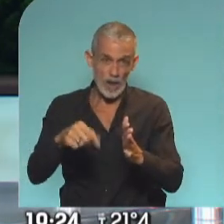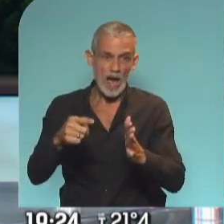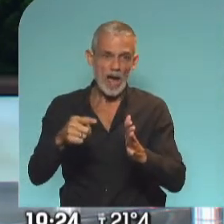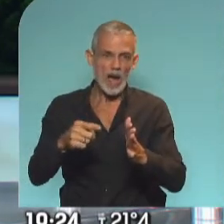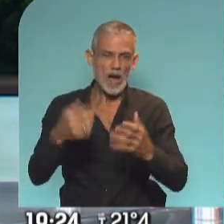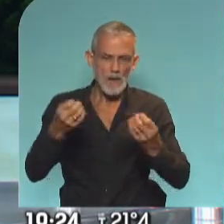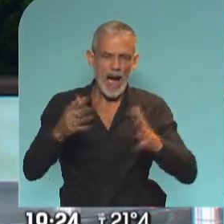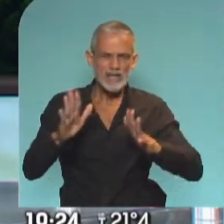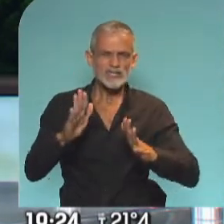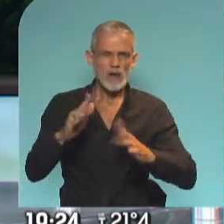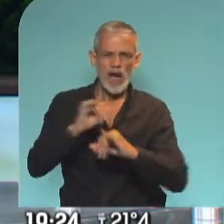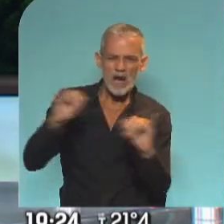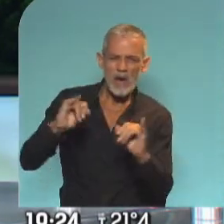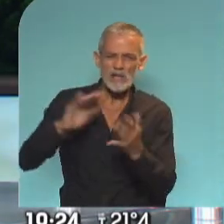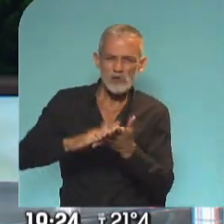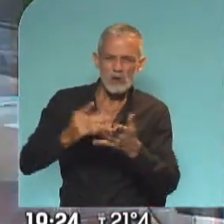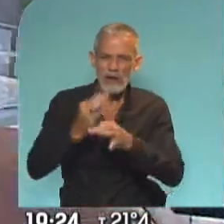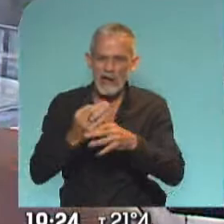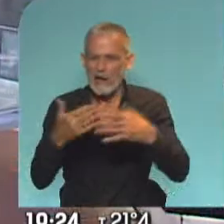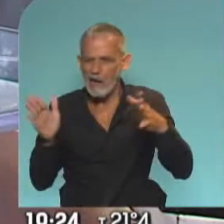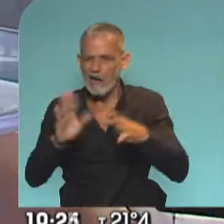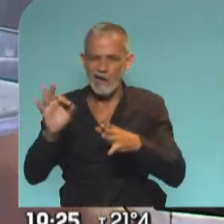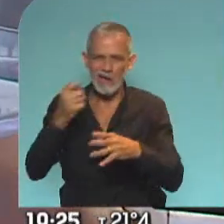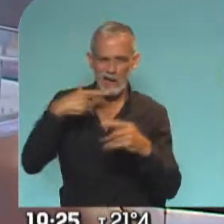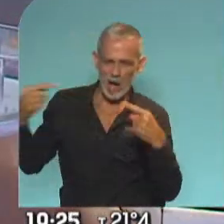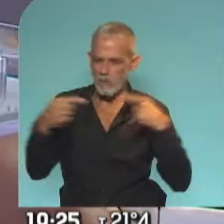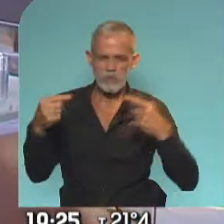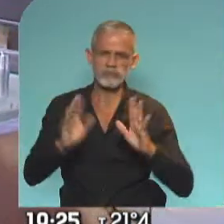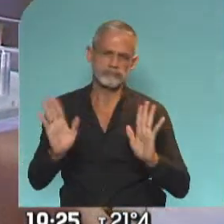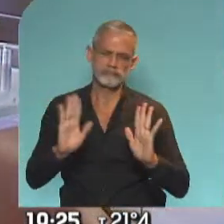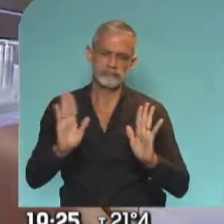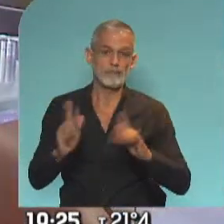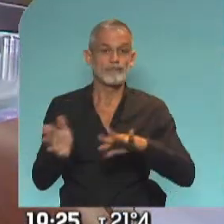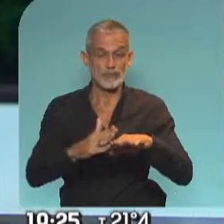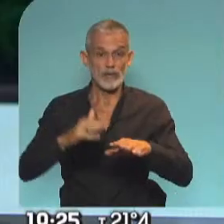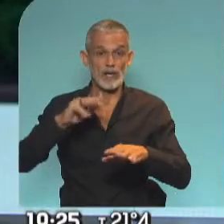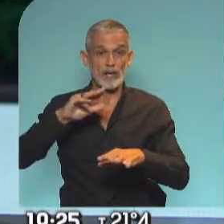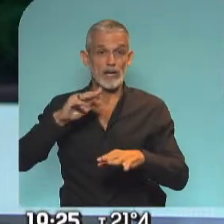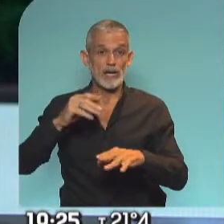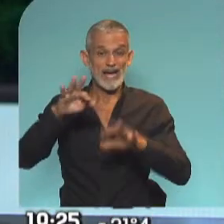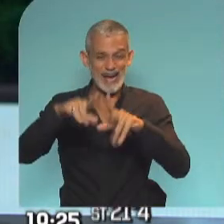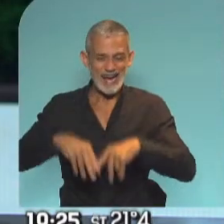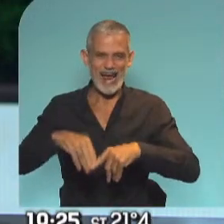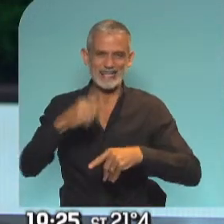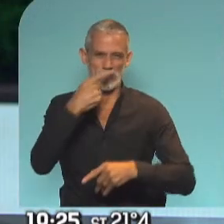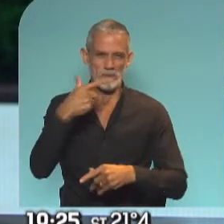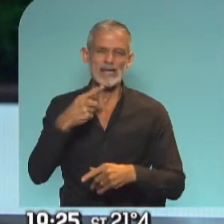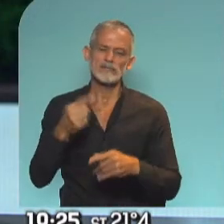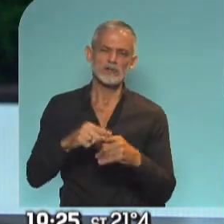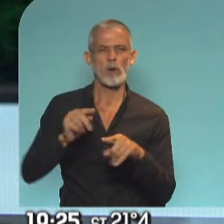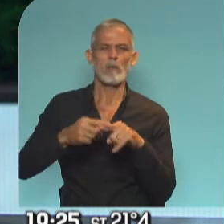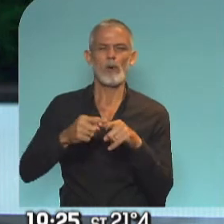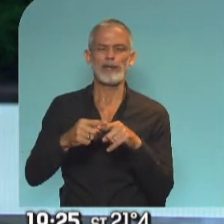próspero para ese tipo de campañas. Bueno, por supuesto, Ariel, coincido en lo que decís, pero además, bueno, la carta de Macri fue una chicana política, por eso